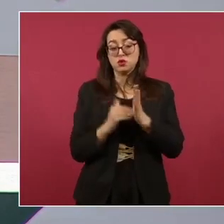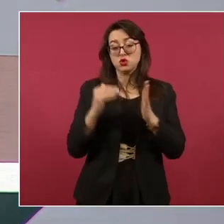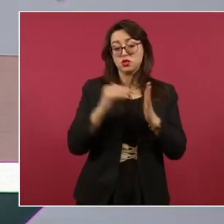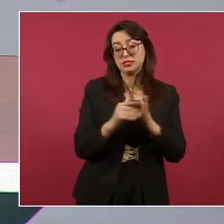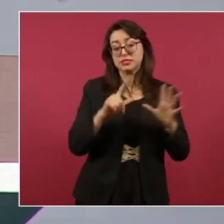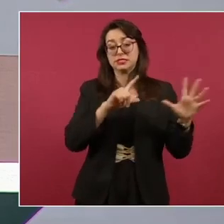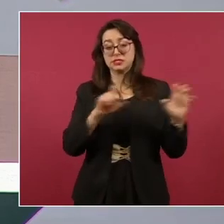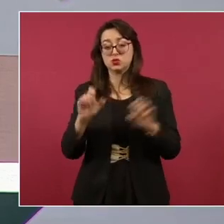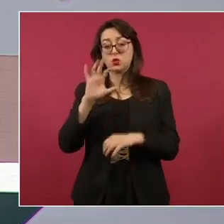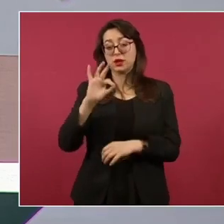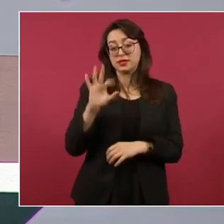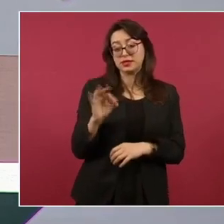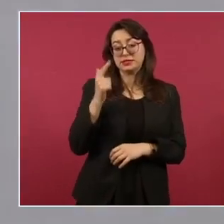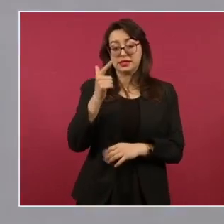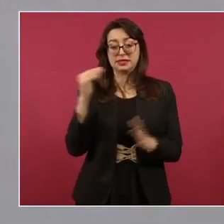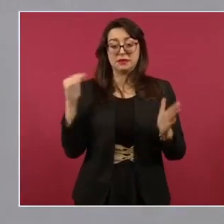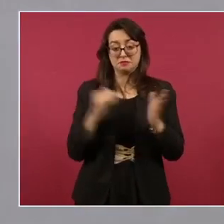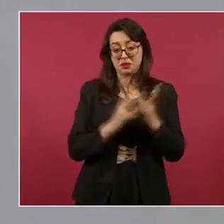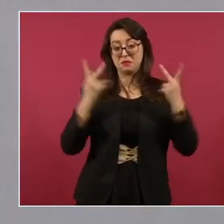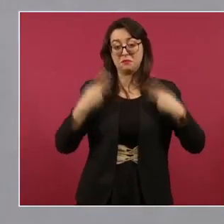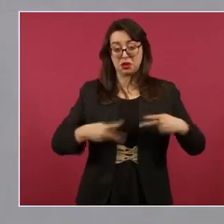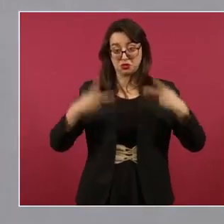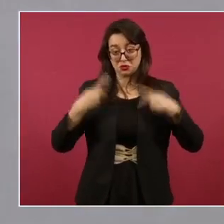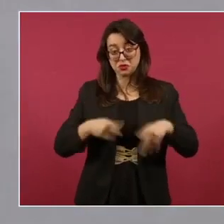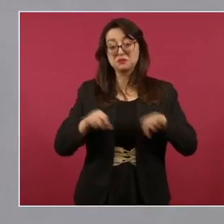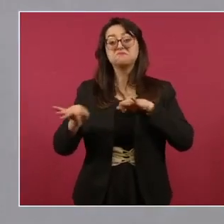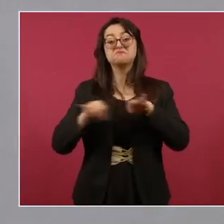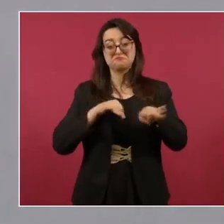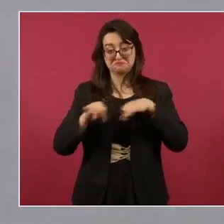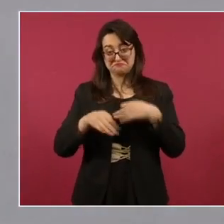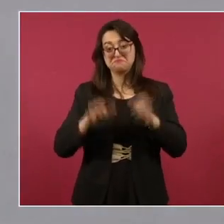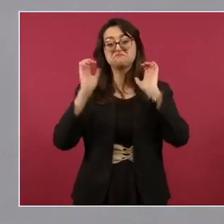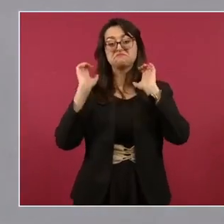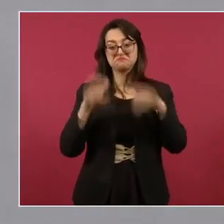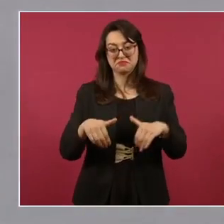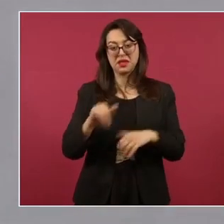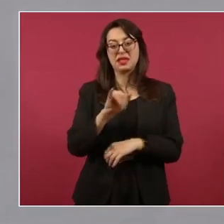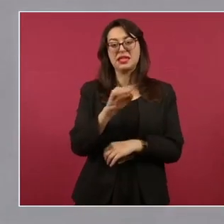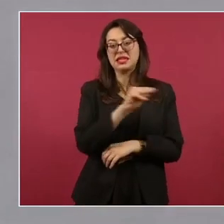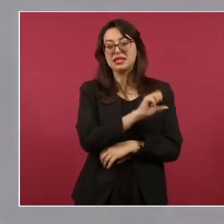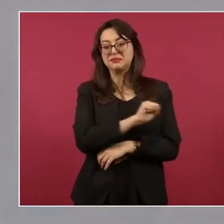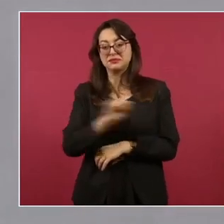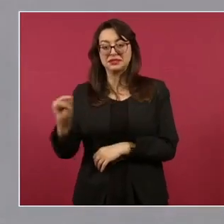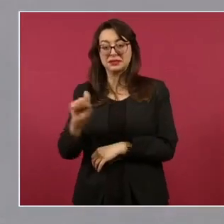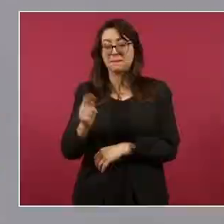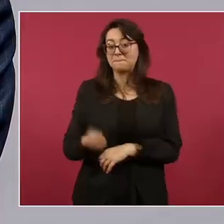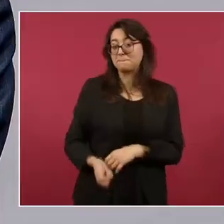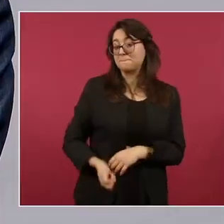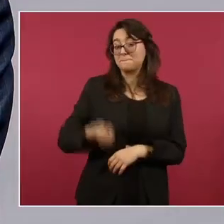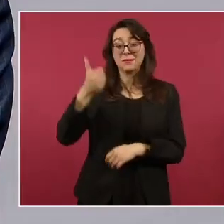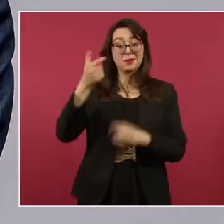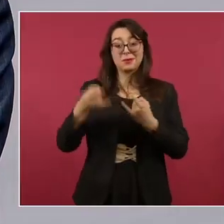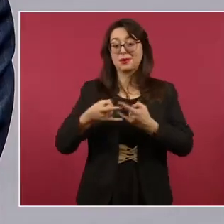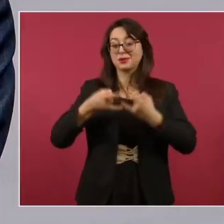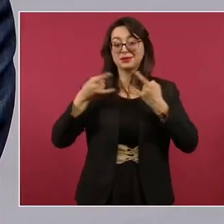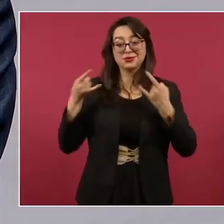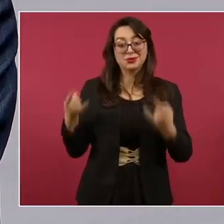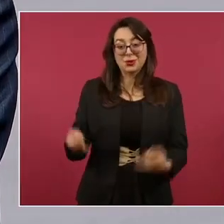21.747.000 trabajadores inscritos en el Seguro Social. Nunca se había